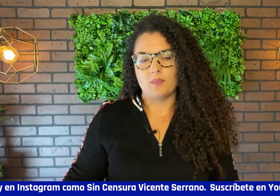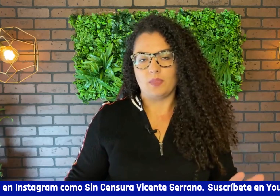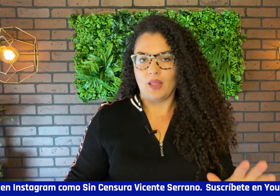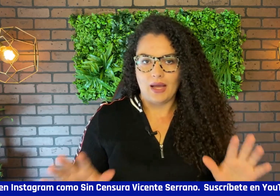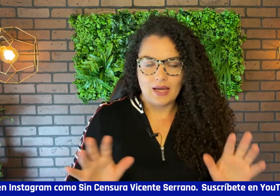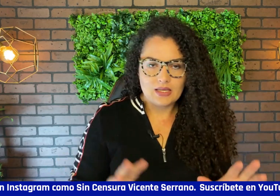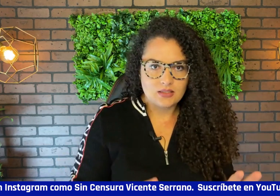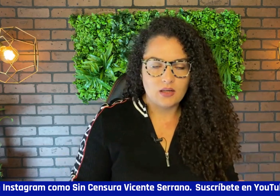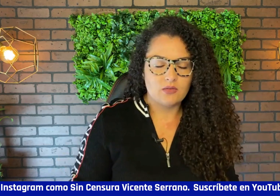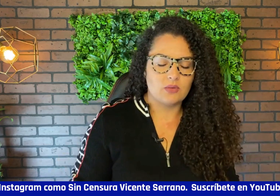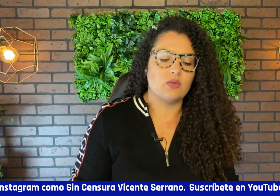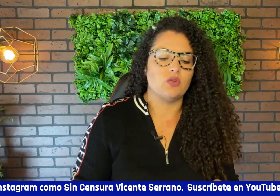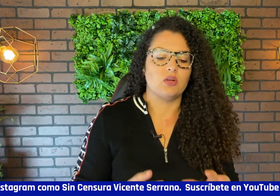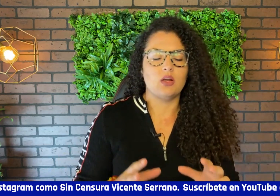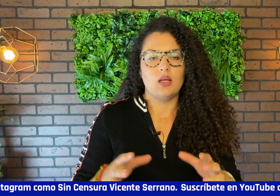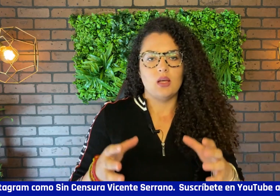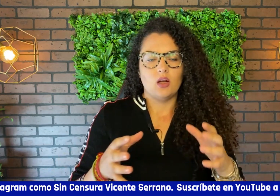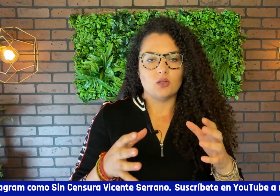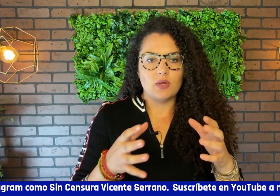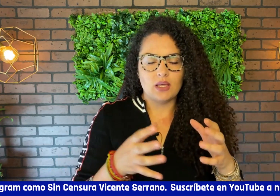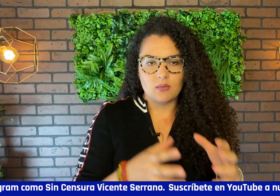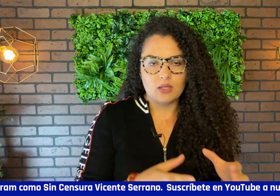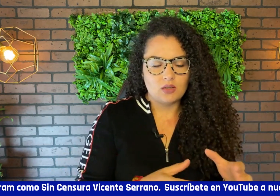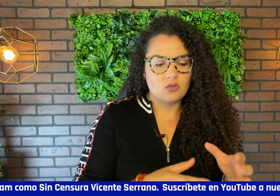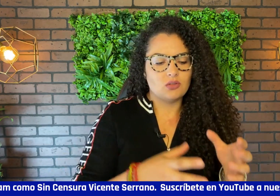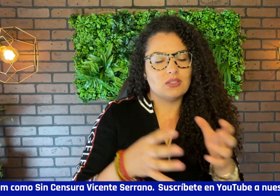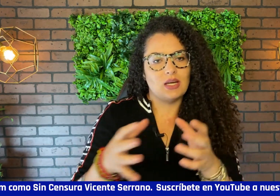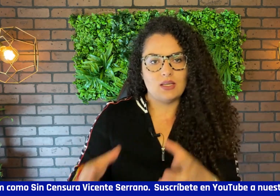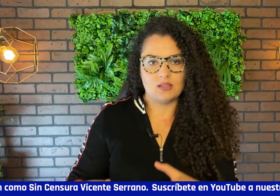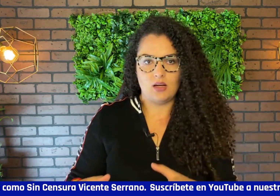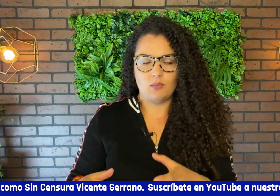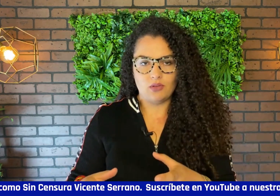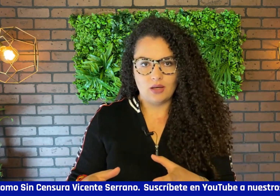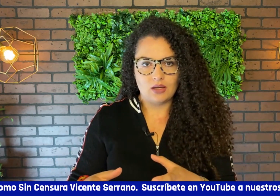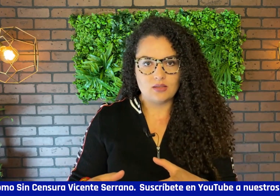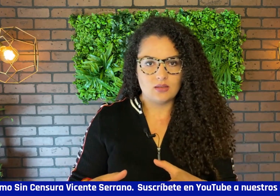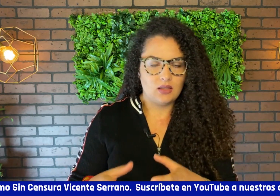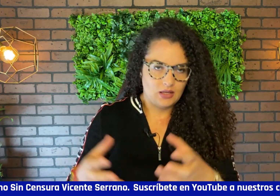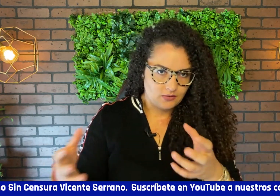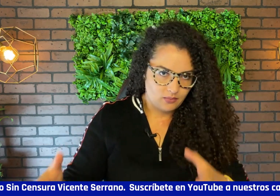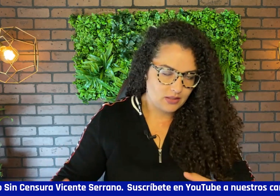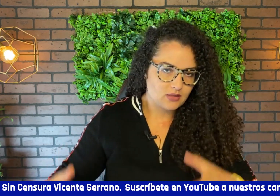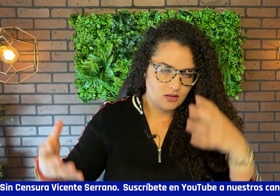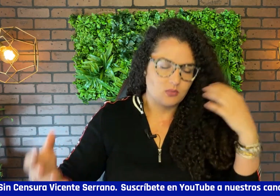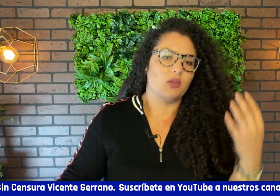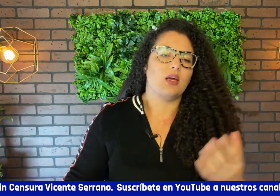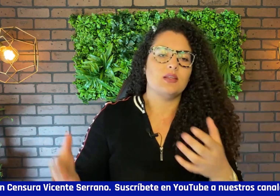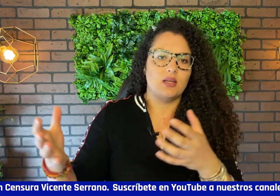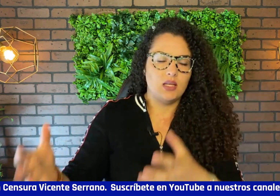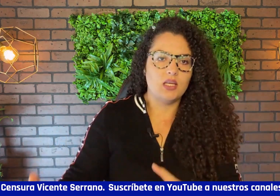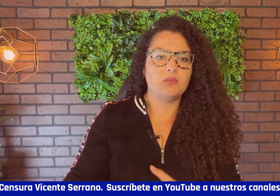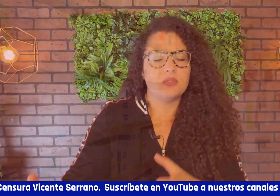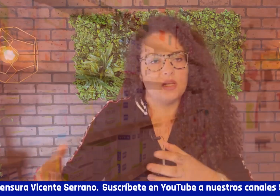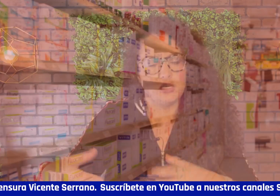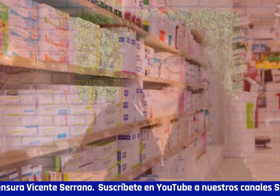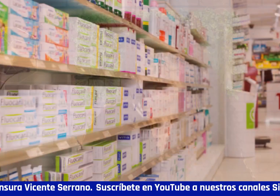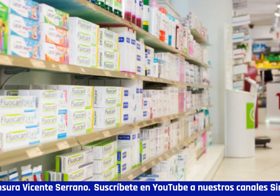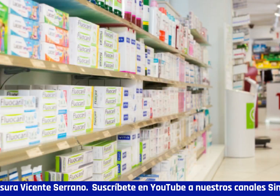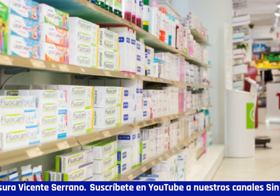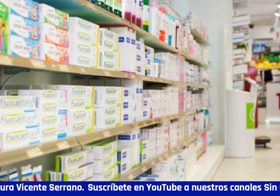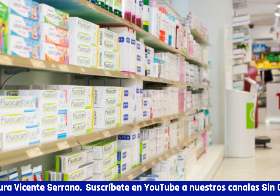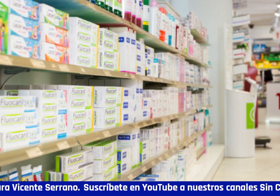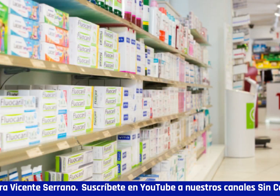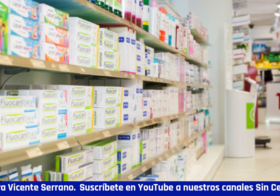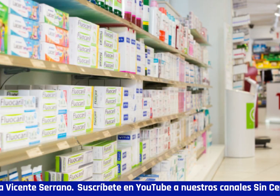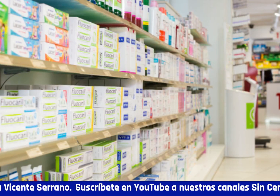Ok, ahí está la información. Los medicamentos ya están en bodegas, en las farmacias, en las bodegas del IMSS, del